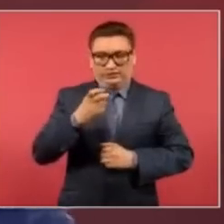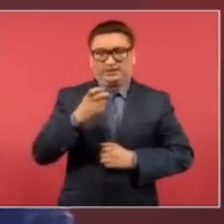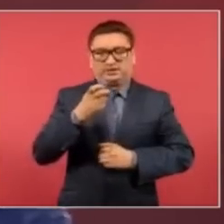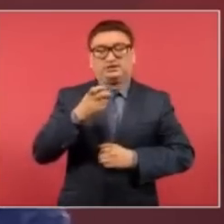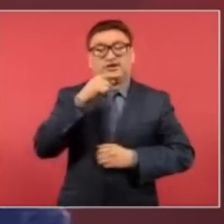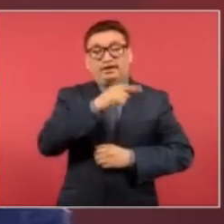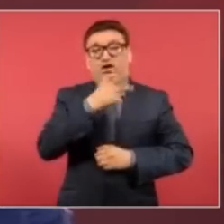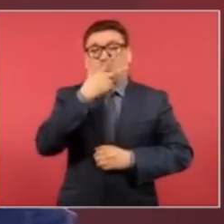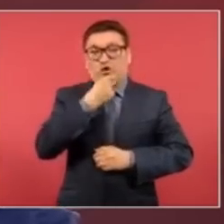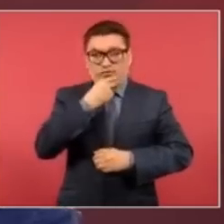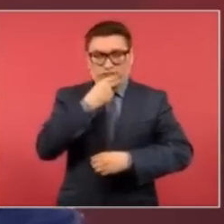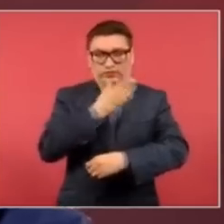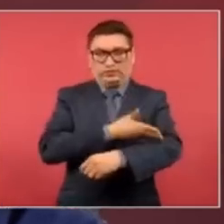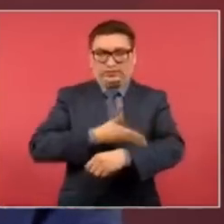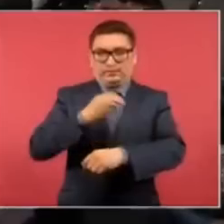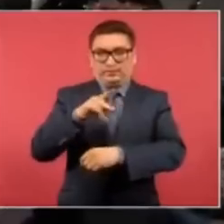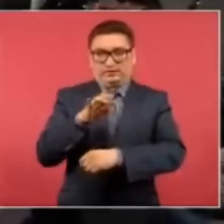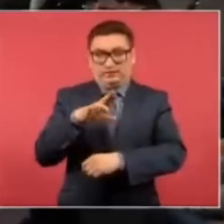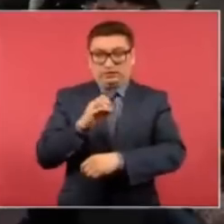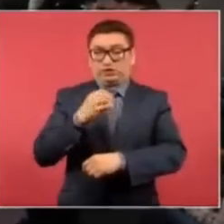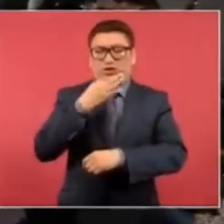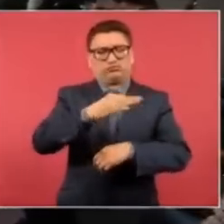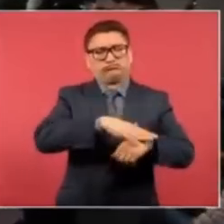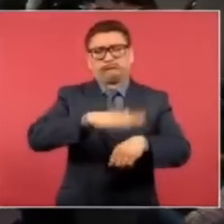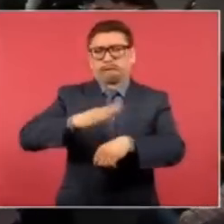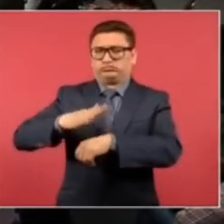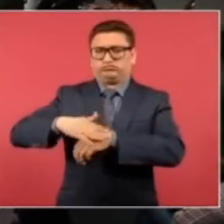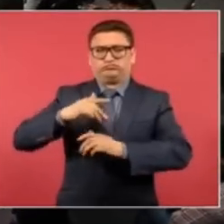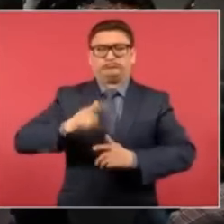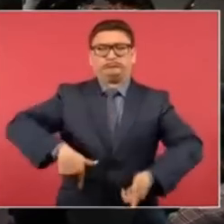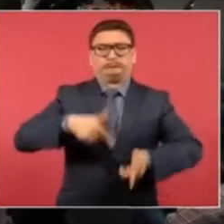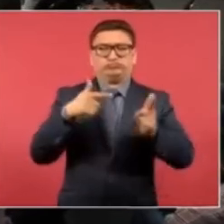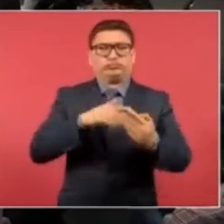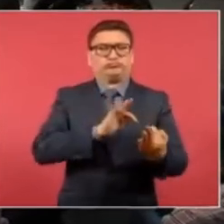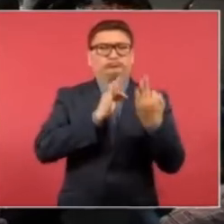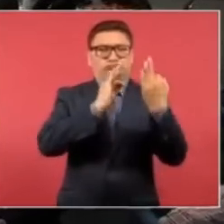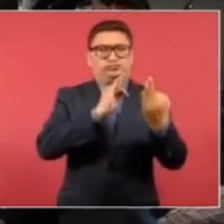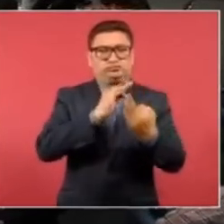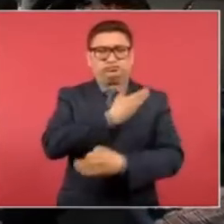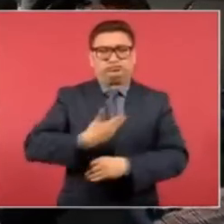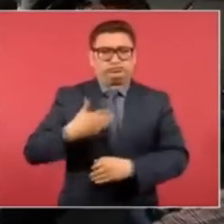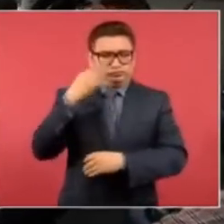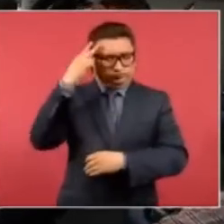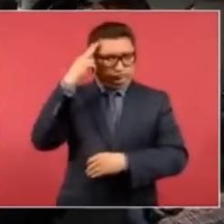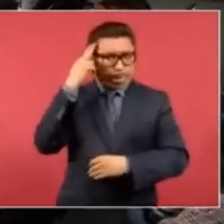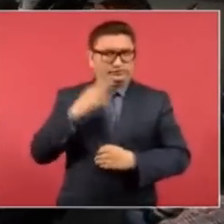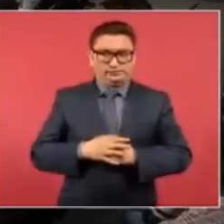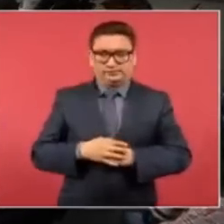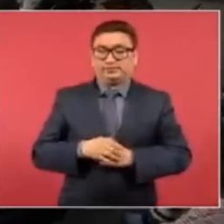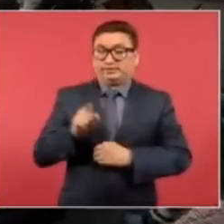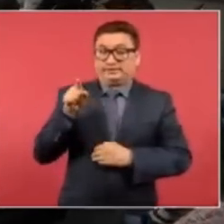convoca a tomar las armas en contra de Porfirio Díaz y él